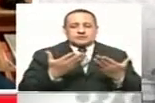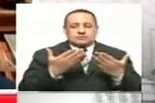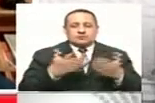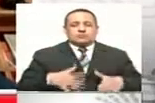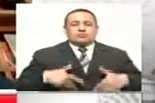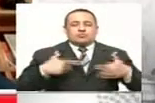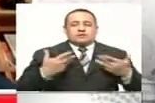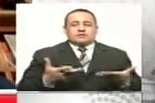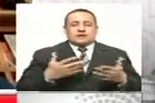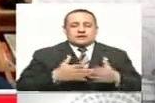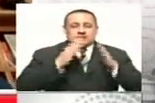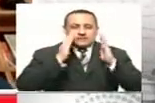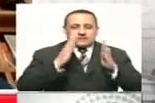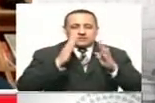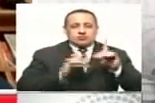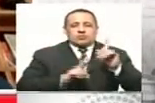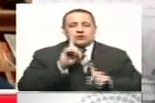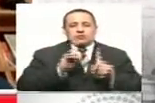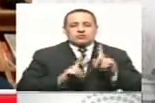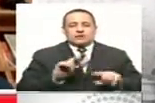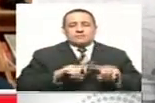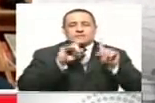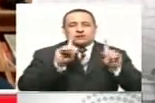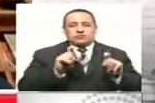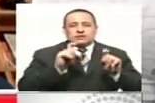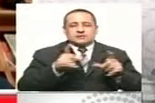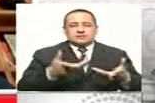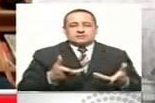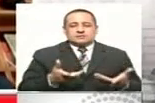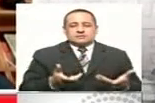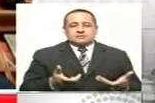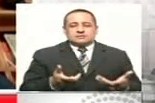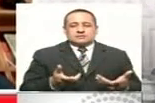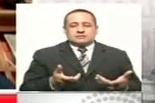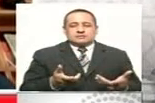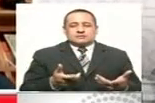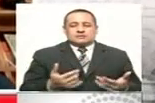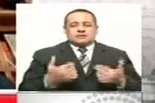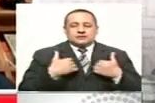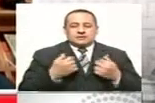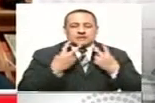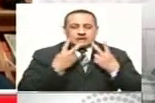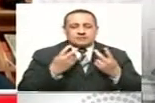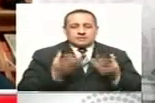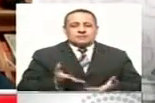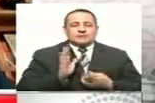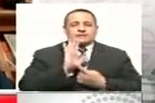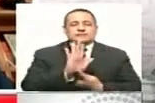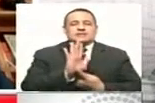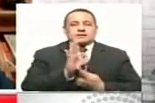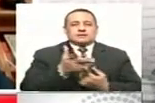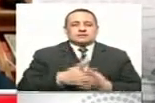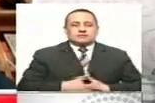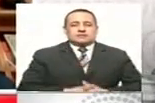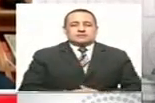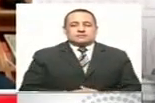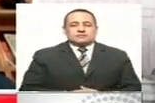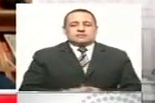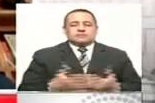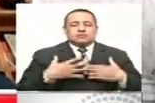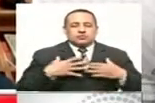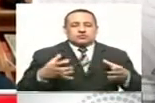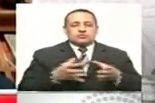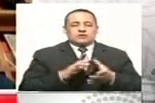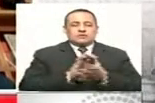puedan atender con algunas preguntas interrogantes que tengan a bien formular